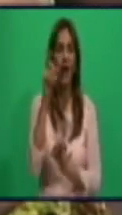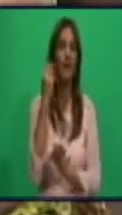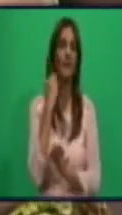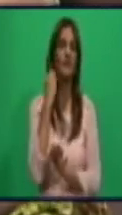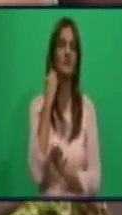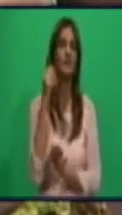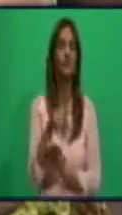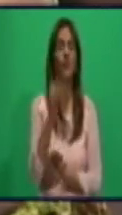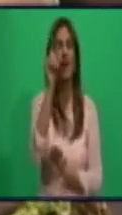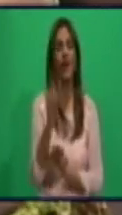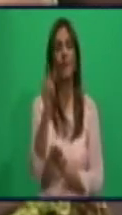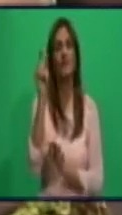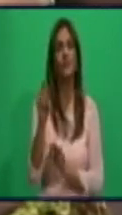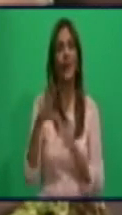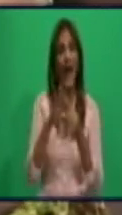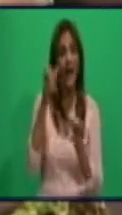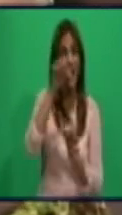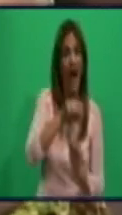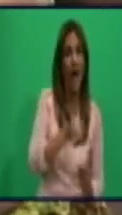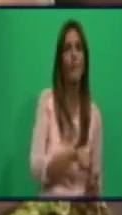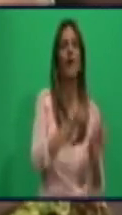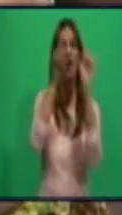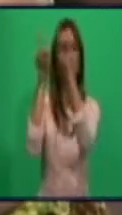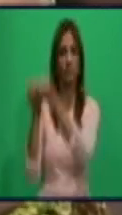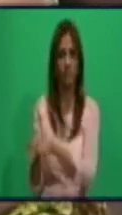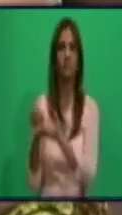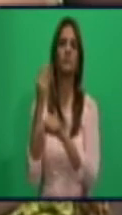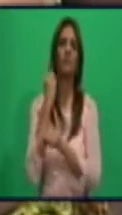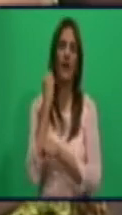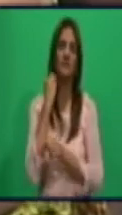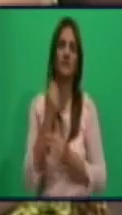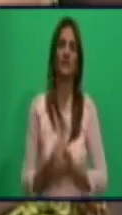riesgo, por las características estructurales del hospital,